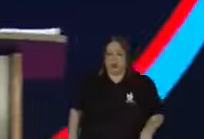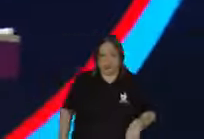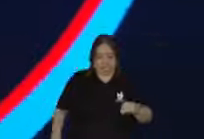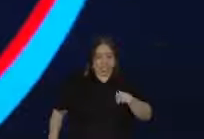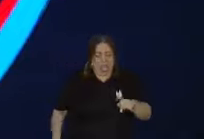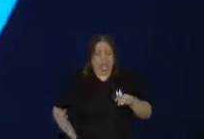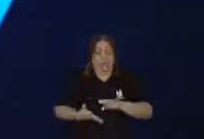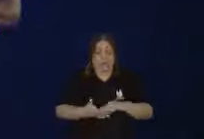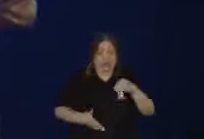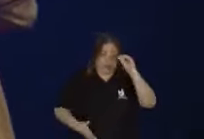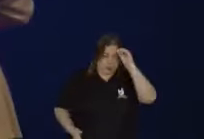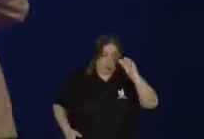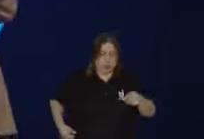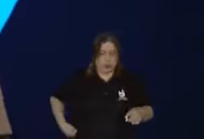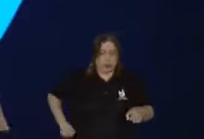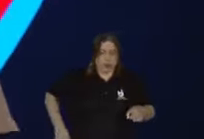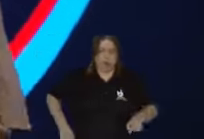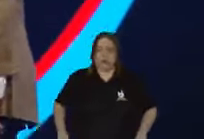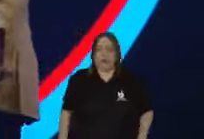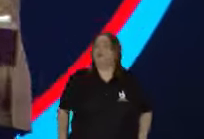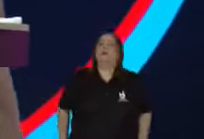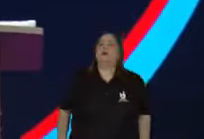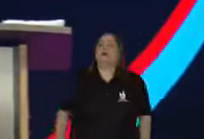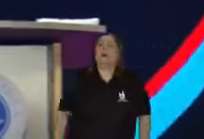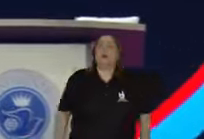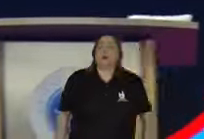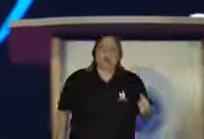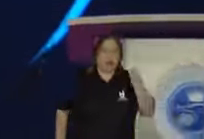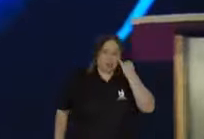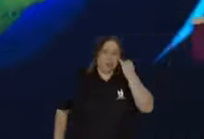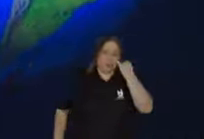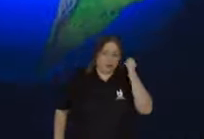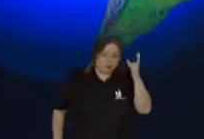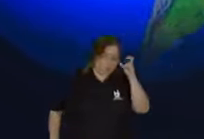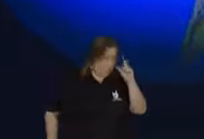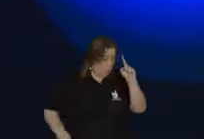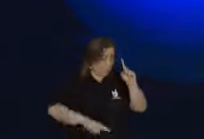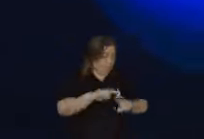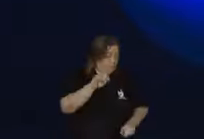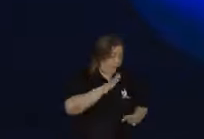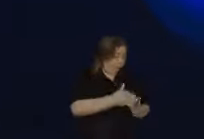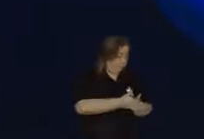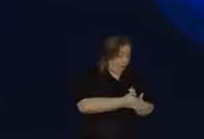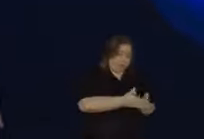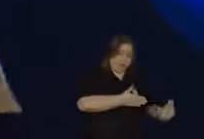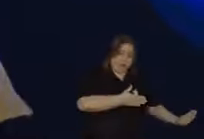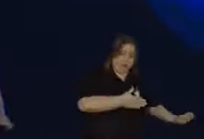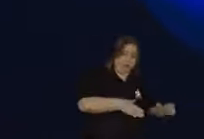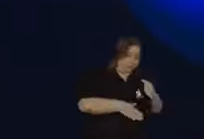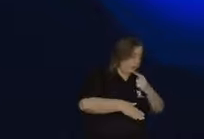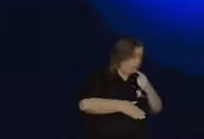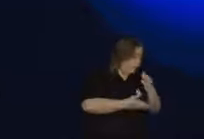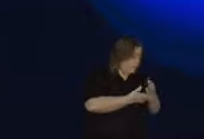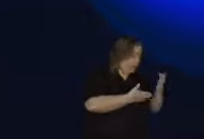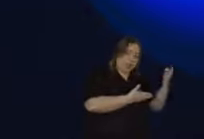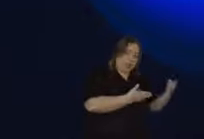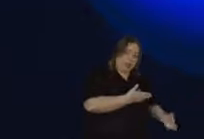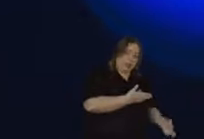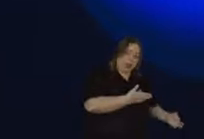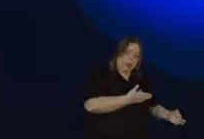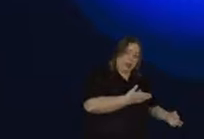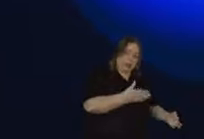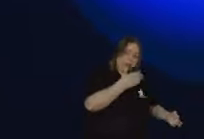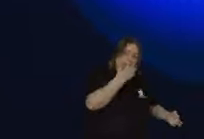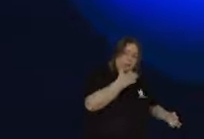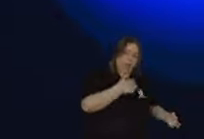la lección. Así que si el diablo no nos puede hundir diciendo inútil, fracasado, don nadie, ha